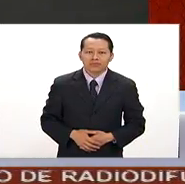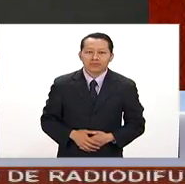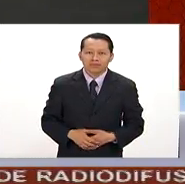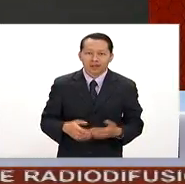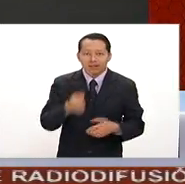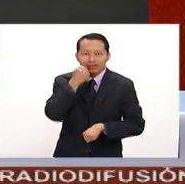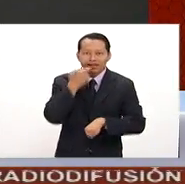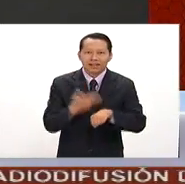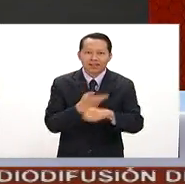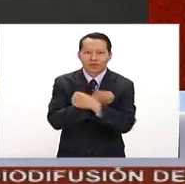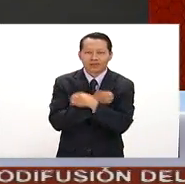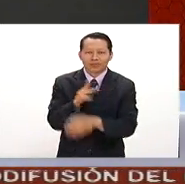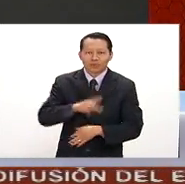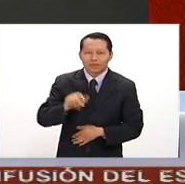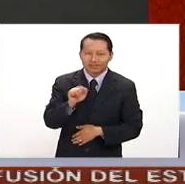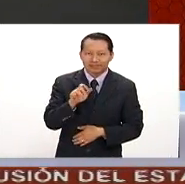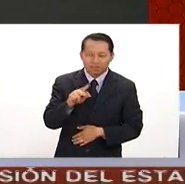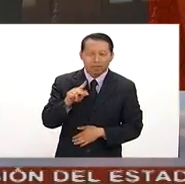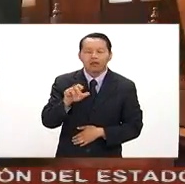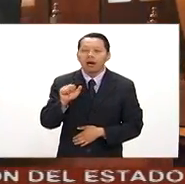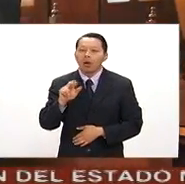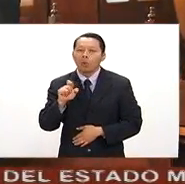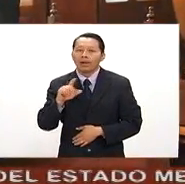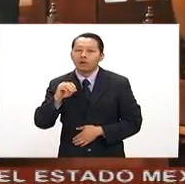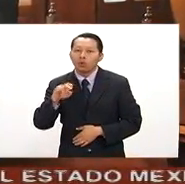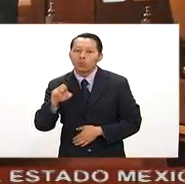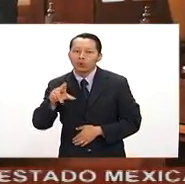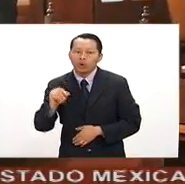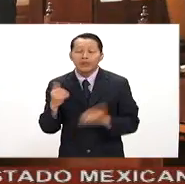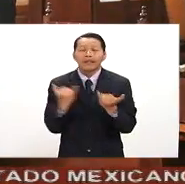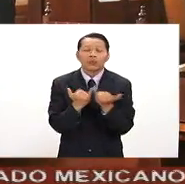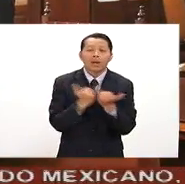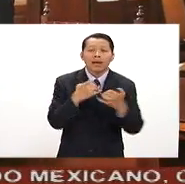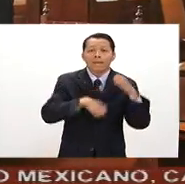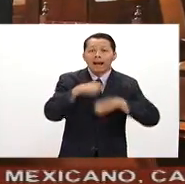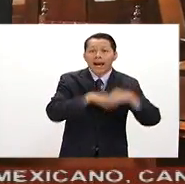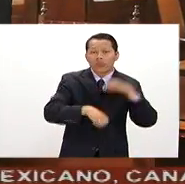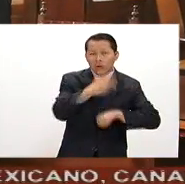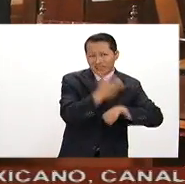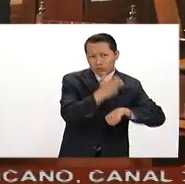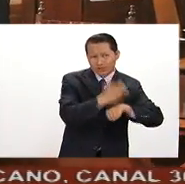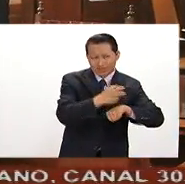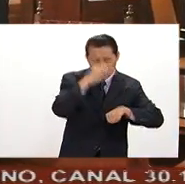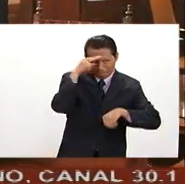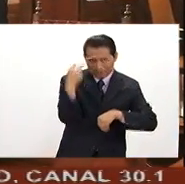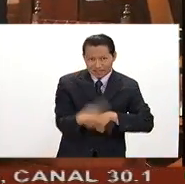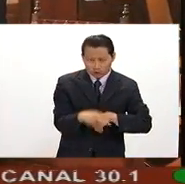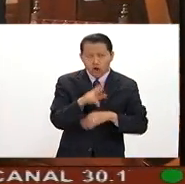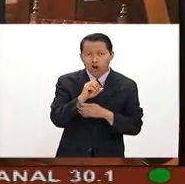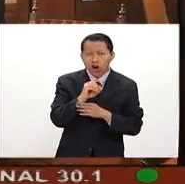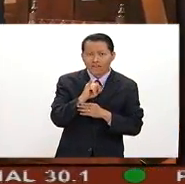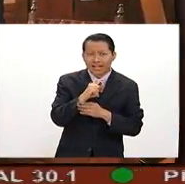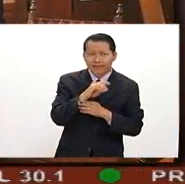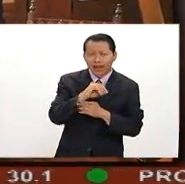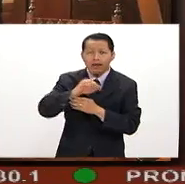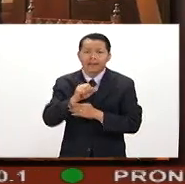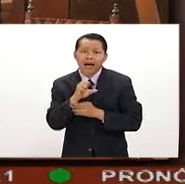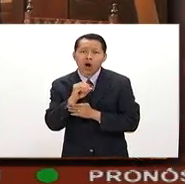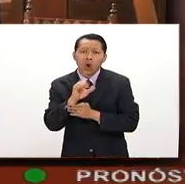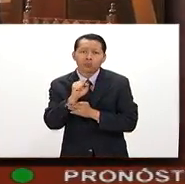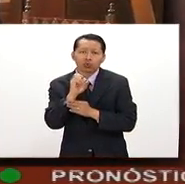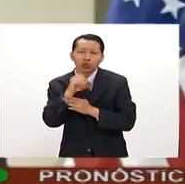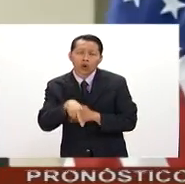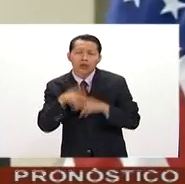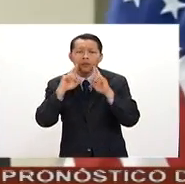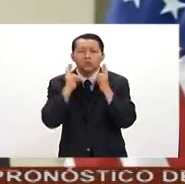El secretario de Educación Pública, Aurelio Nuño, y la embajadora de Estados Unidos en México, Roberta Jacobson, se reunieron con el objetivo de